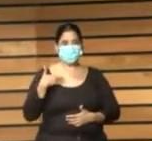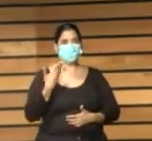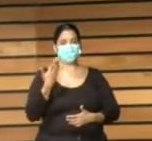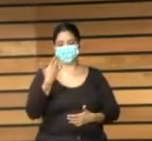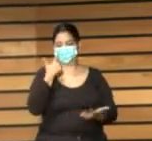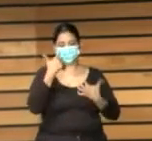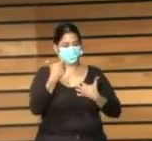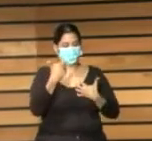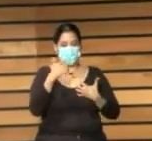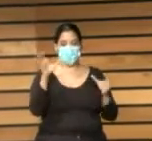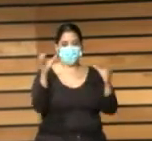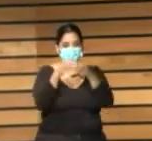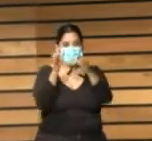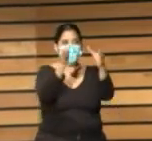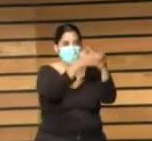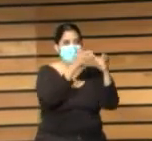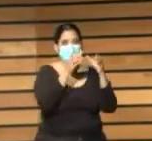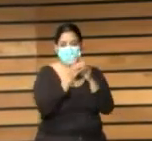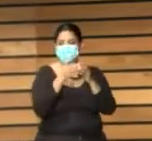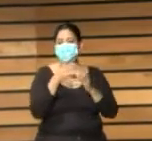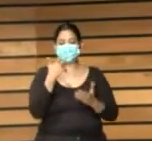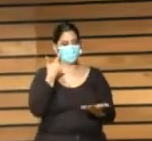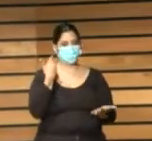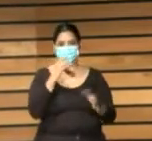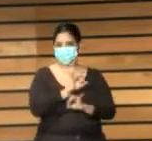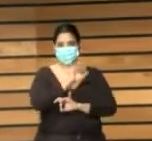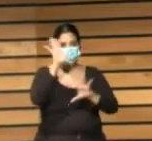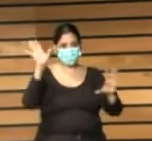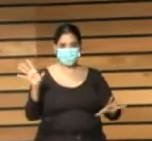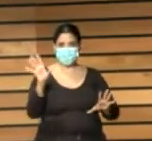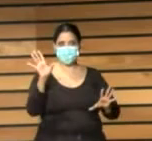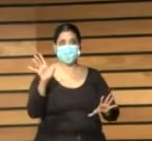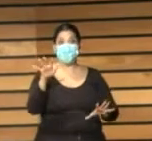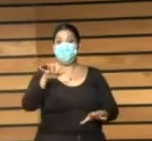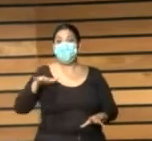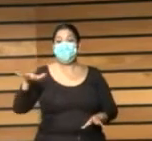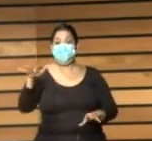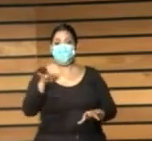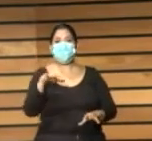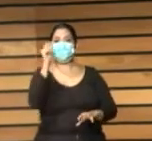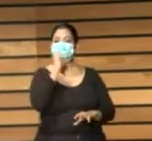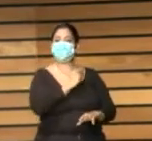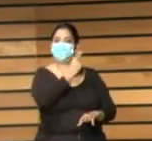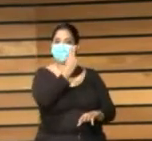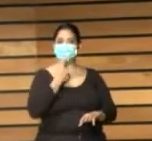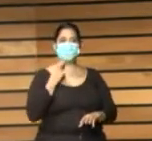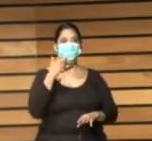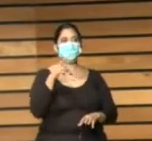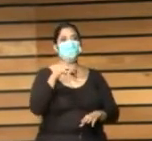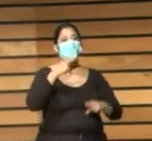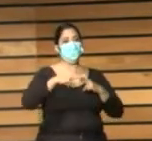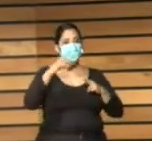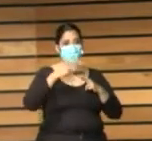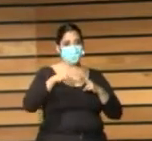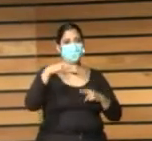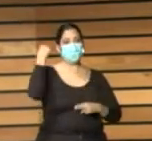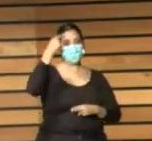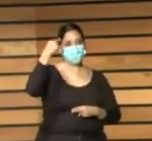todas las reuniones que hemos mantenido con ellas, y es que desde su área hay un compromiso porque las políticas culturales del